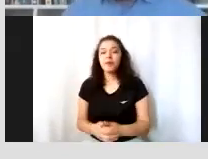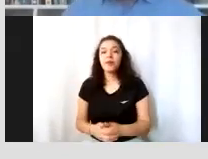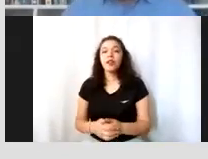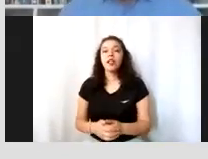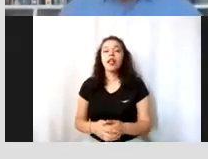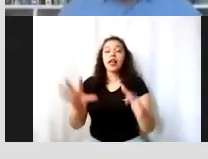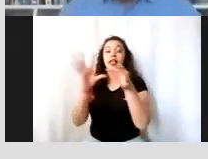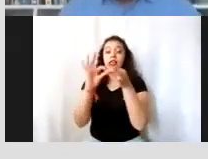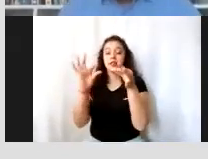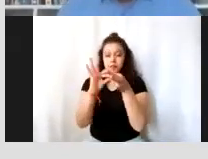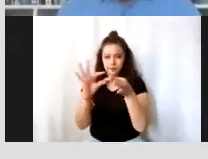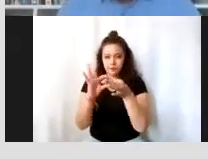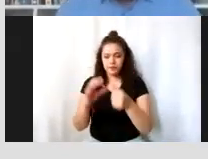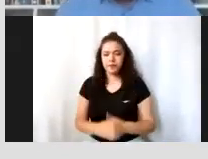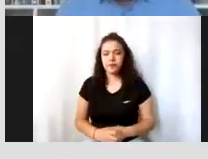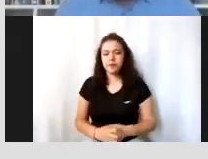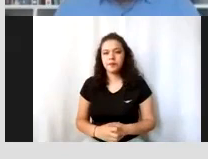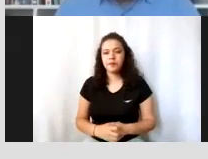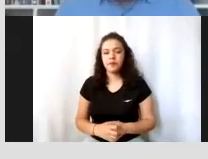Desglosarlo. Ok.